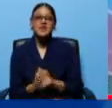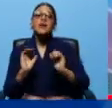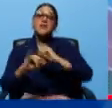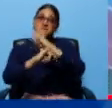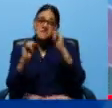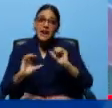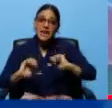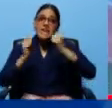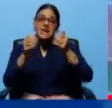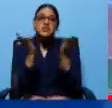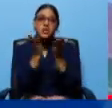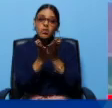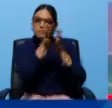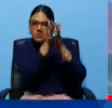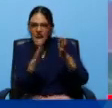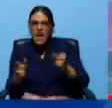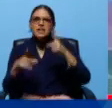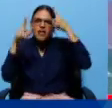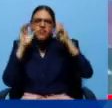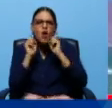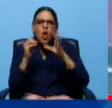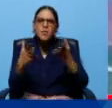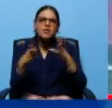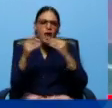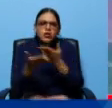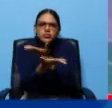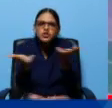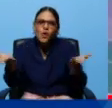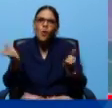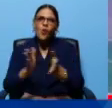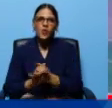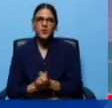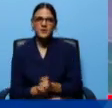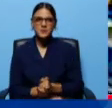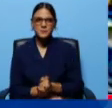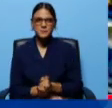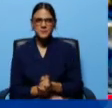Feliz inicio de clases. Que Dios los bendiga a todos.